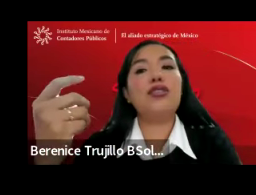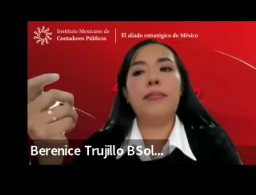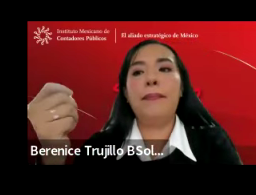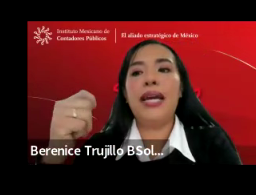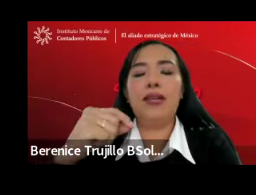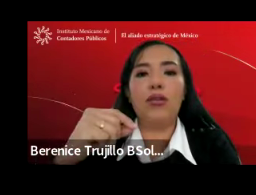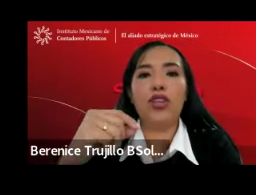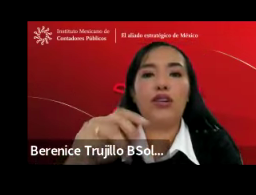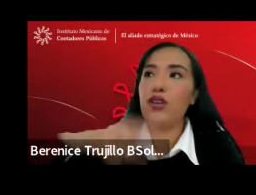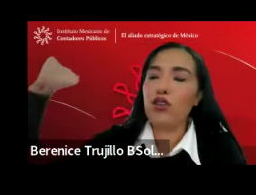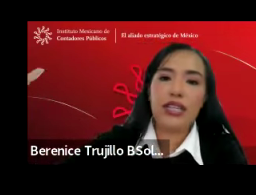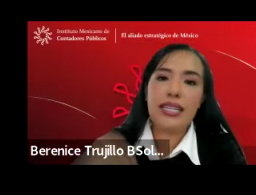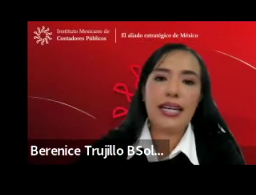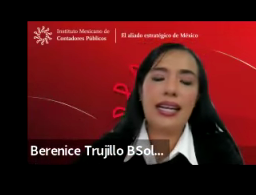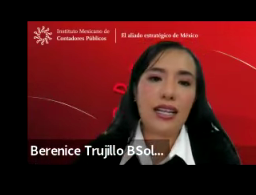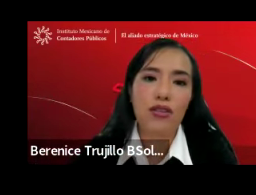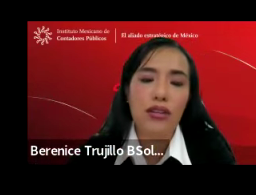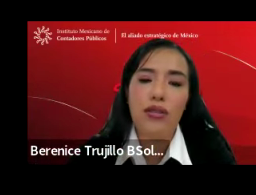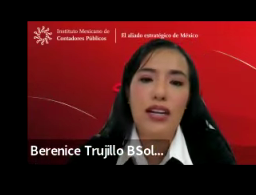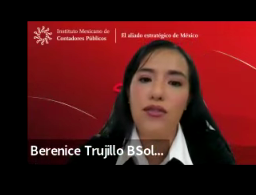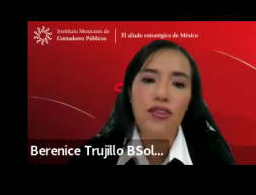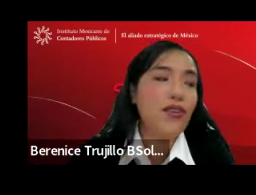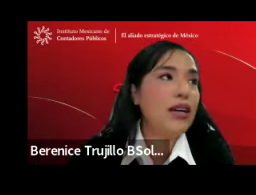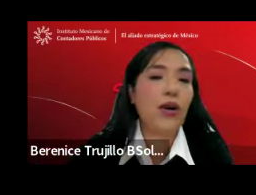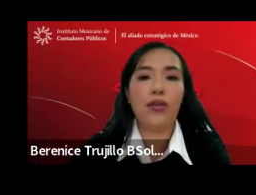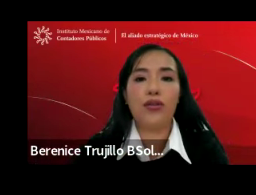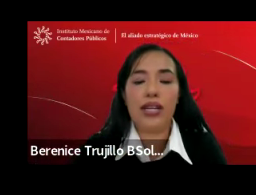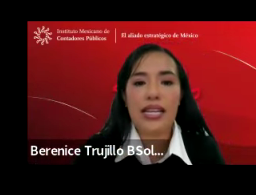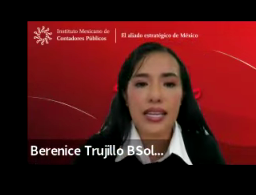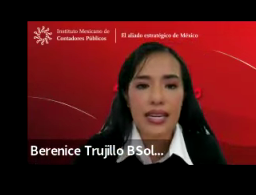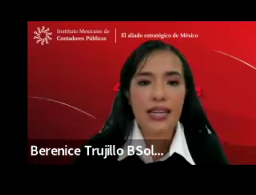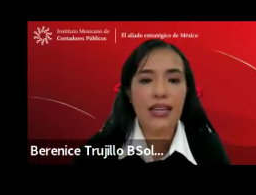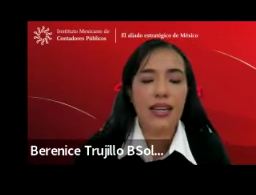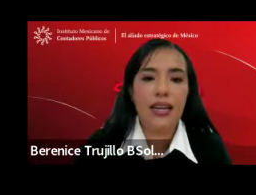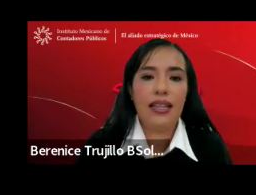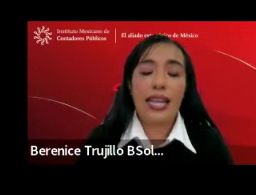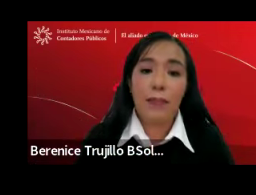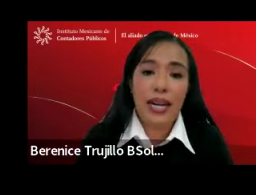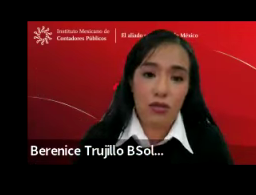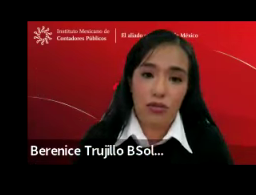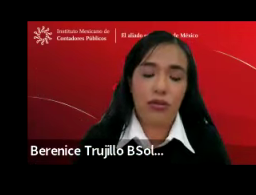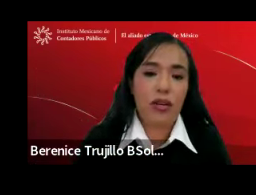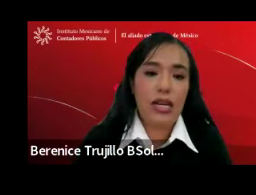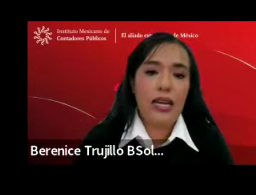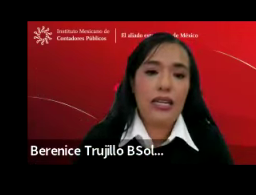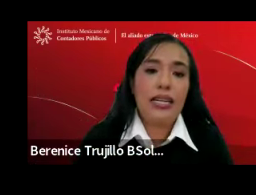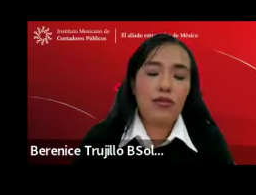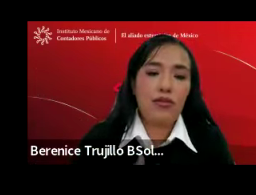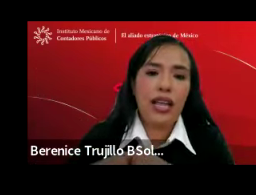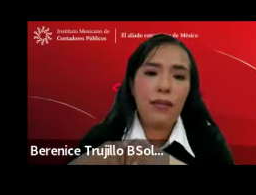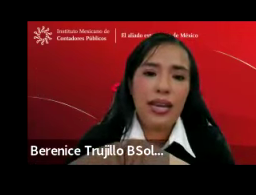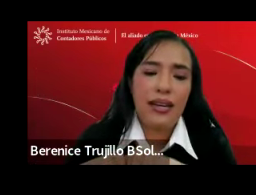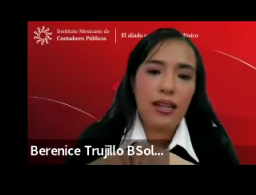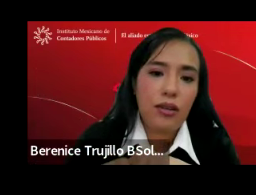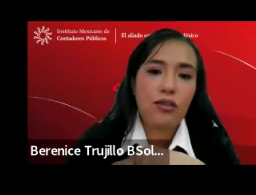lo tengo, pero lo tengo en otra oficina y al rato te lo traigo. No, cuando la autoridad llega, te da plazos. Si